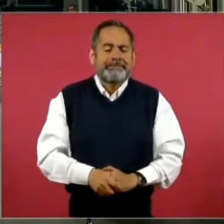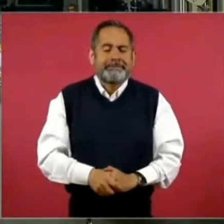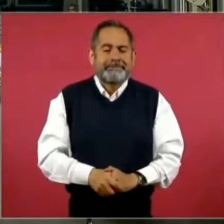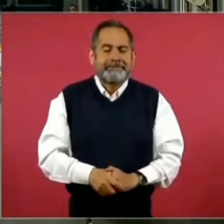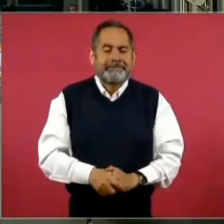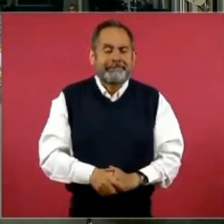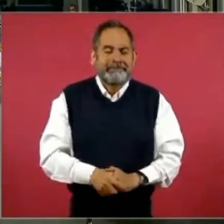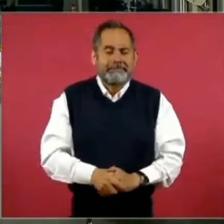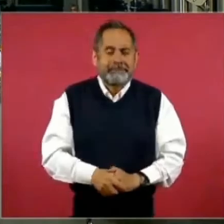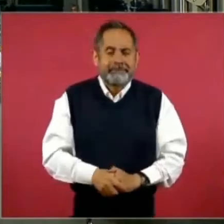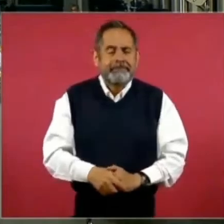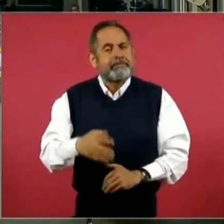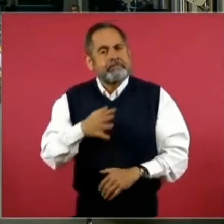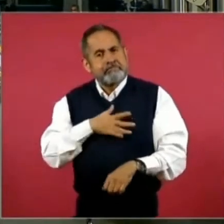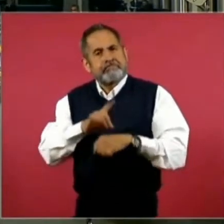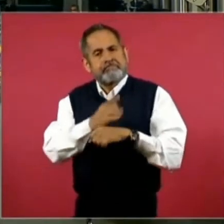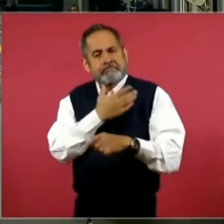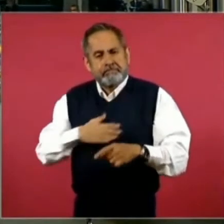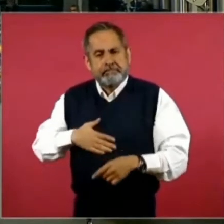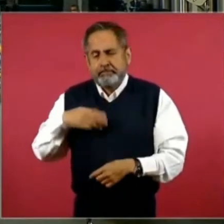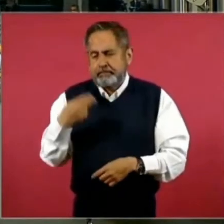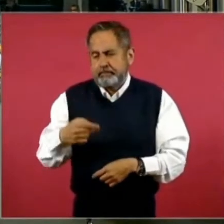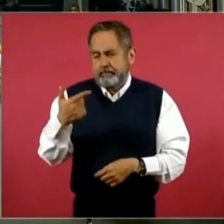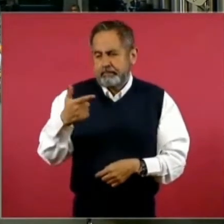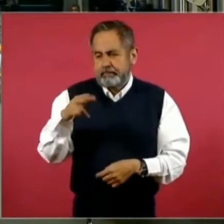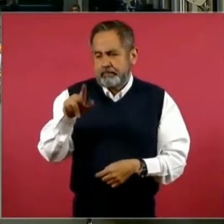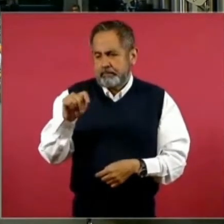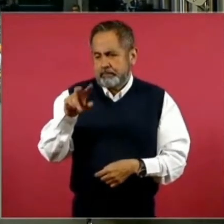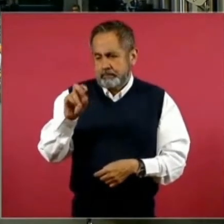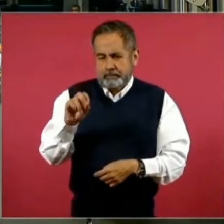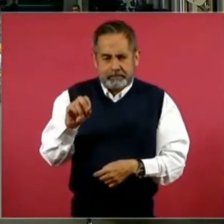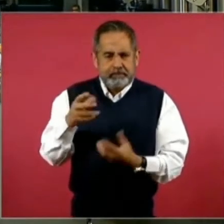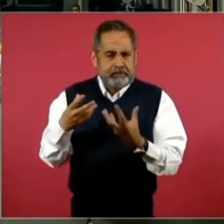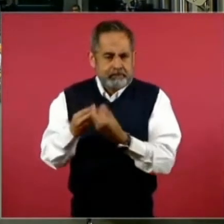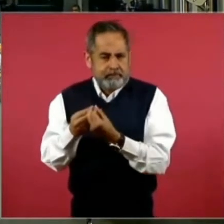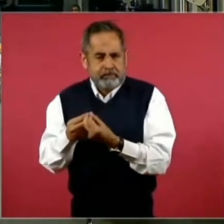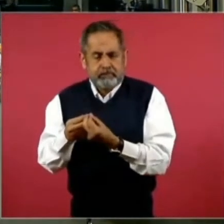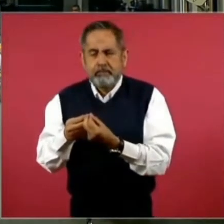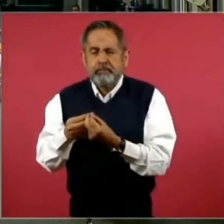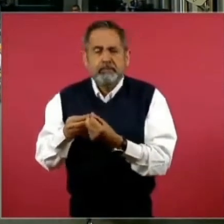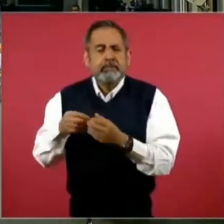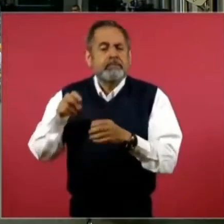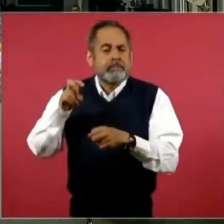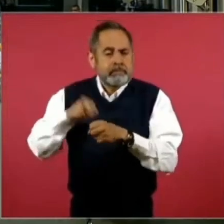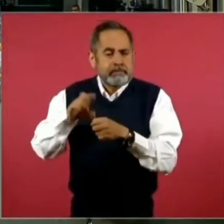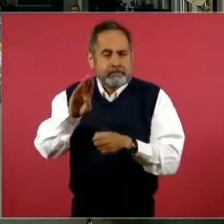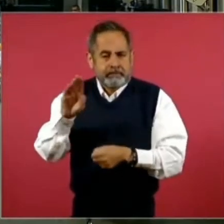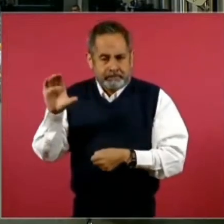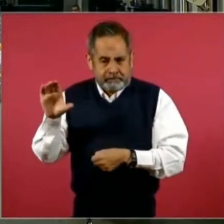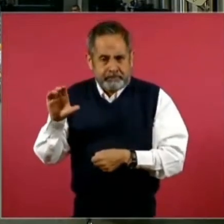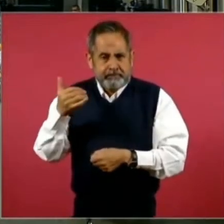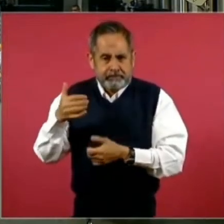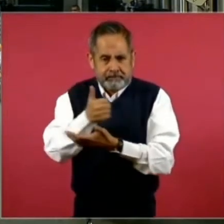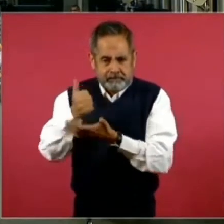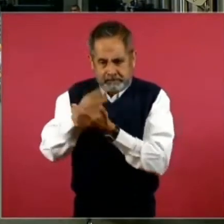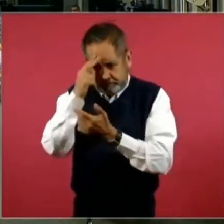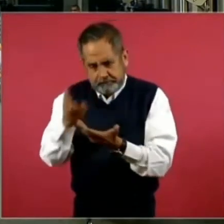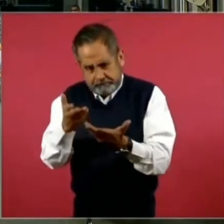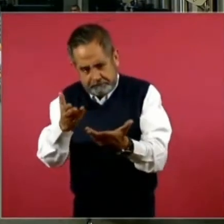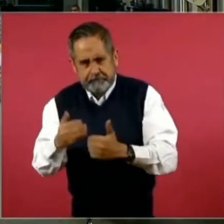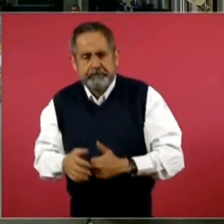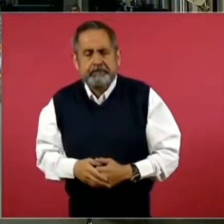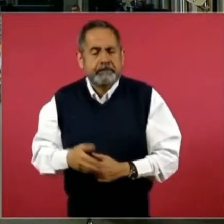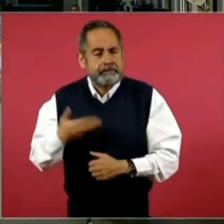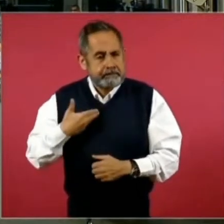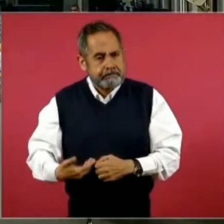no Buenos días presidente Gustavo García de comunicante MX somos una agencia con operaciones en Baja California y Ciudad de México